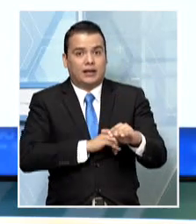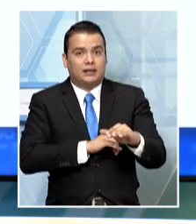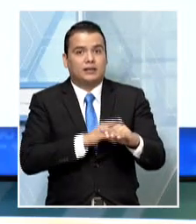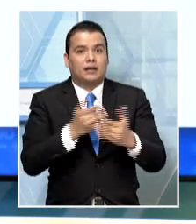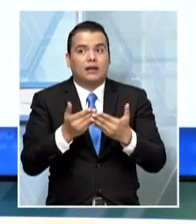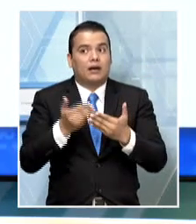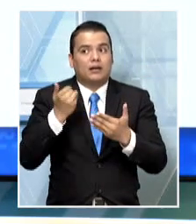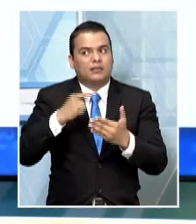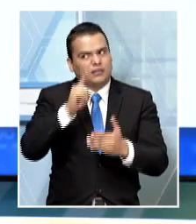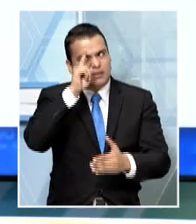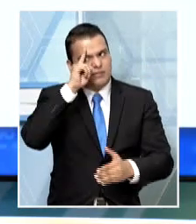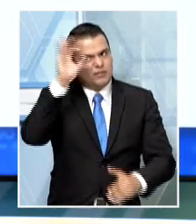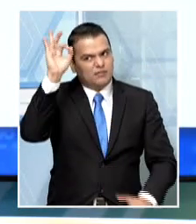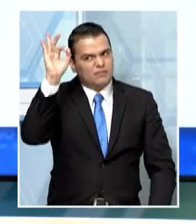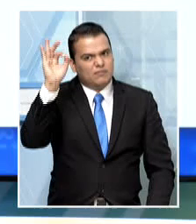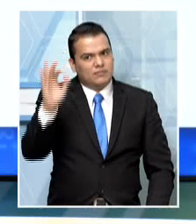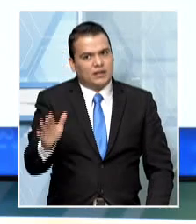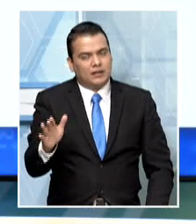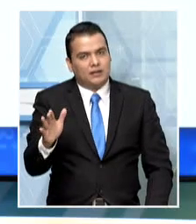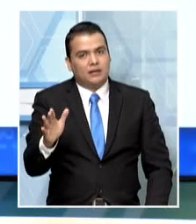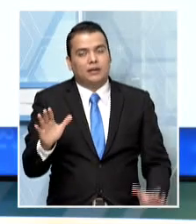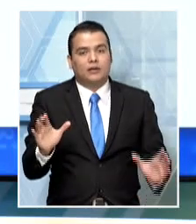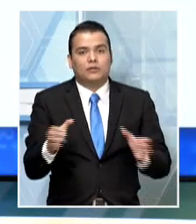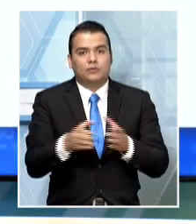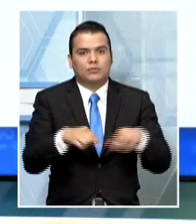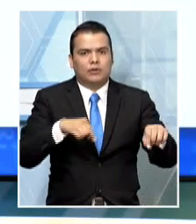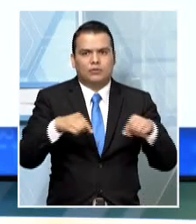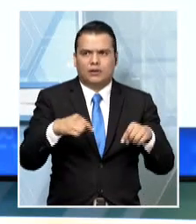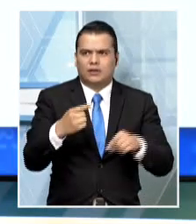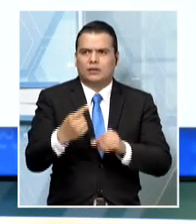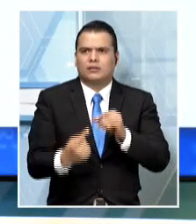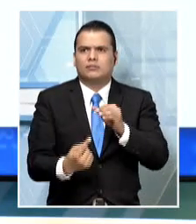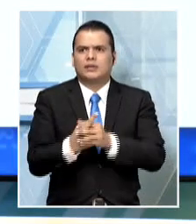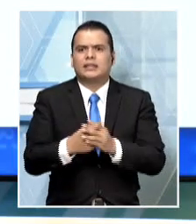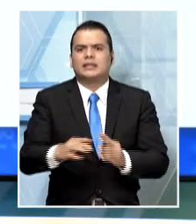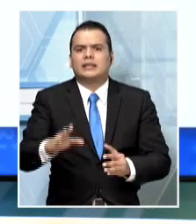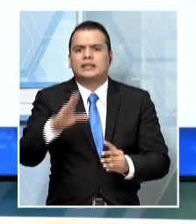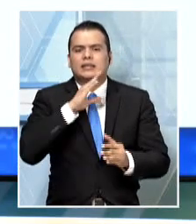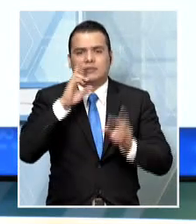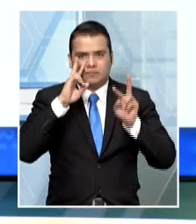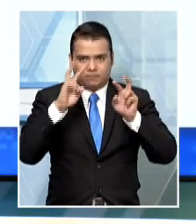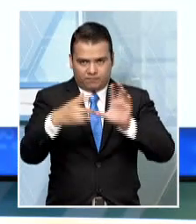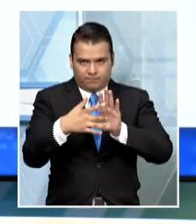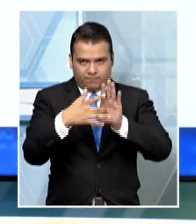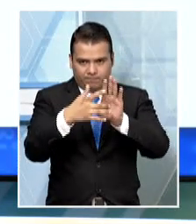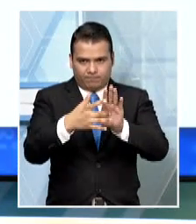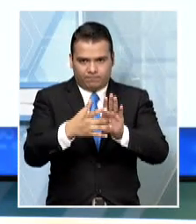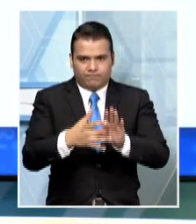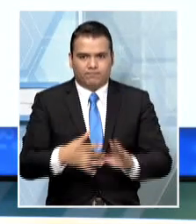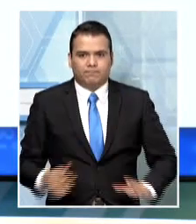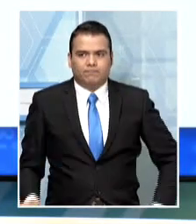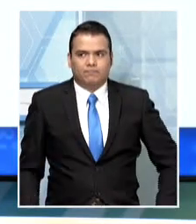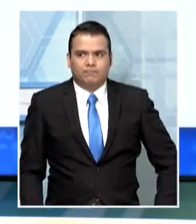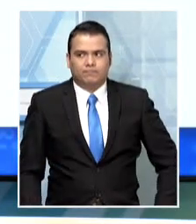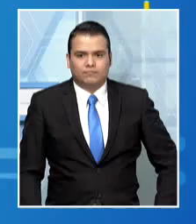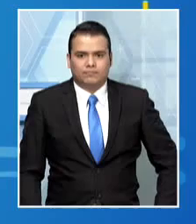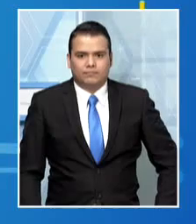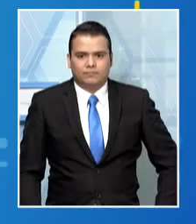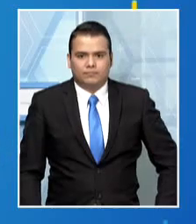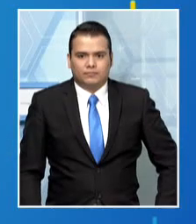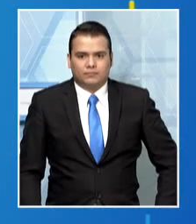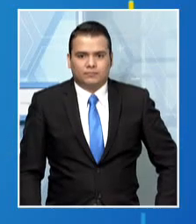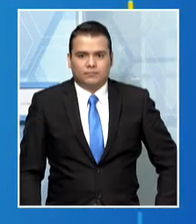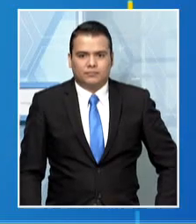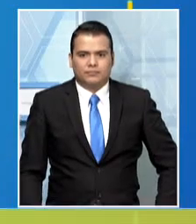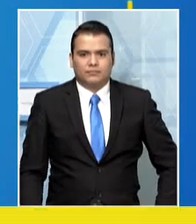en las últimas horas de amenazas. Las autoridades investigan quiénes estarían detrás de las intimidaciones.